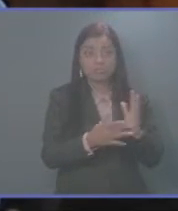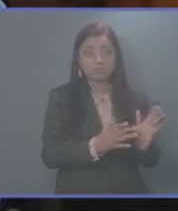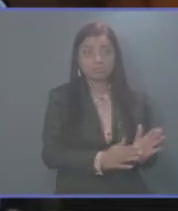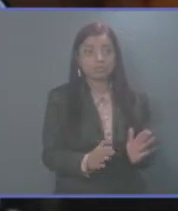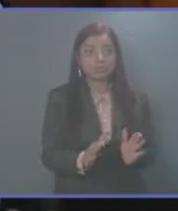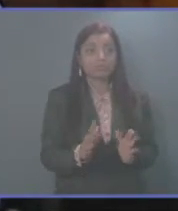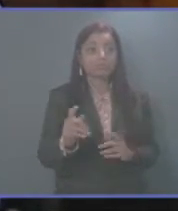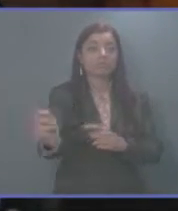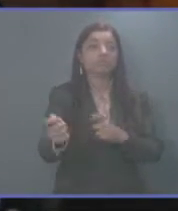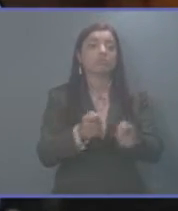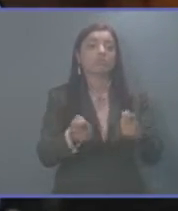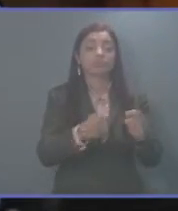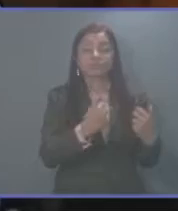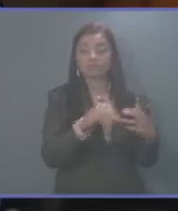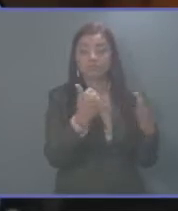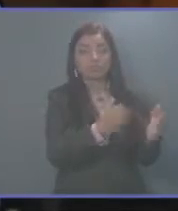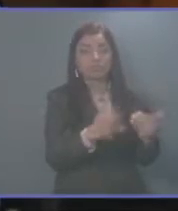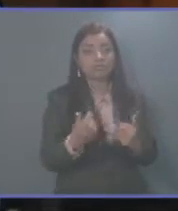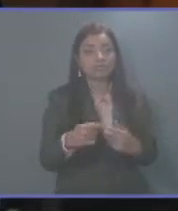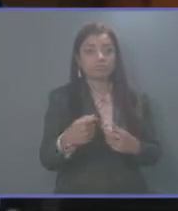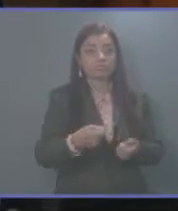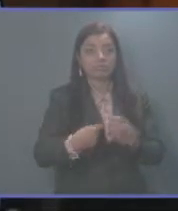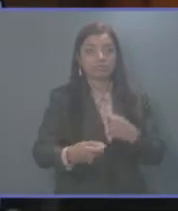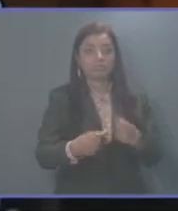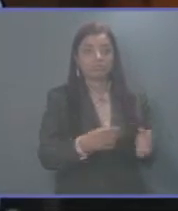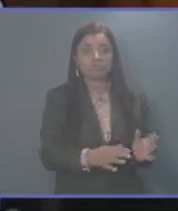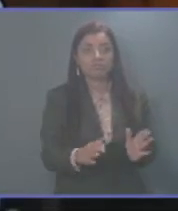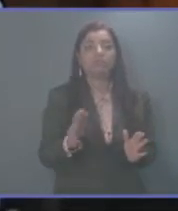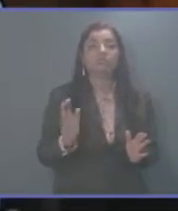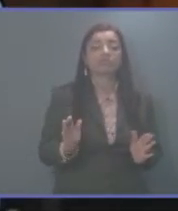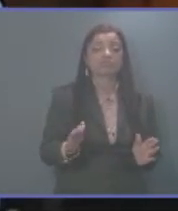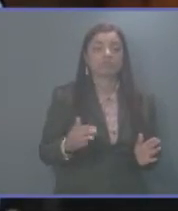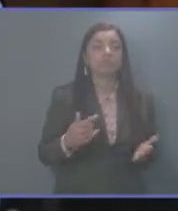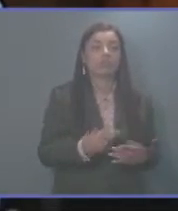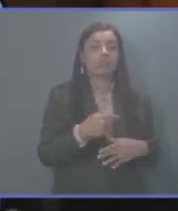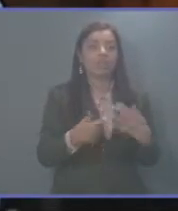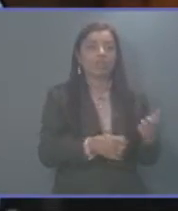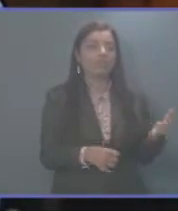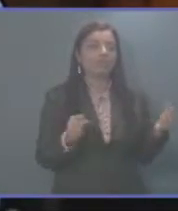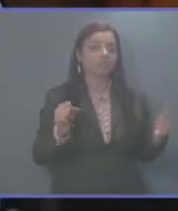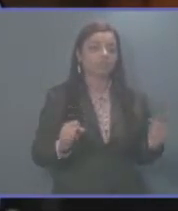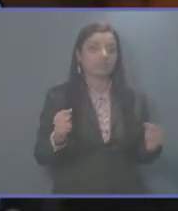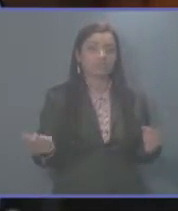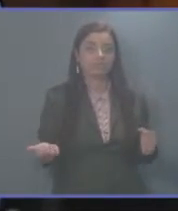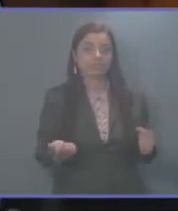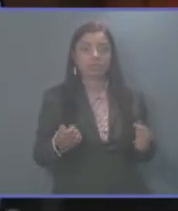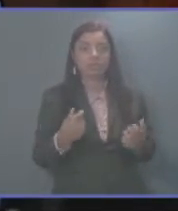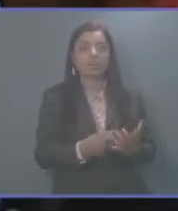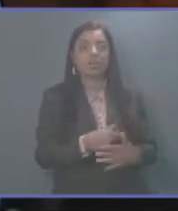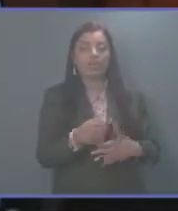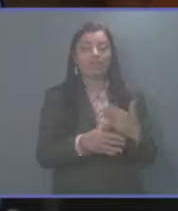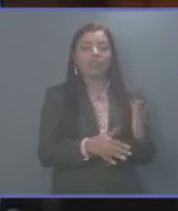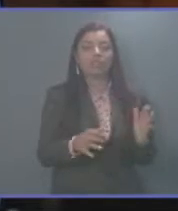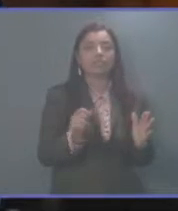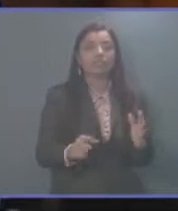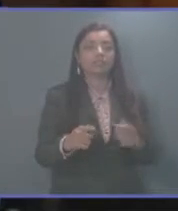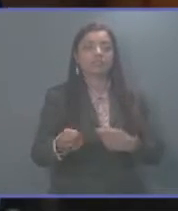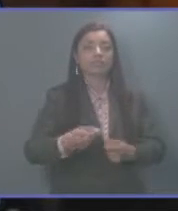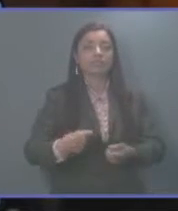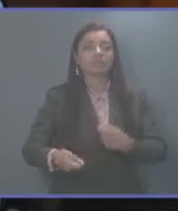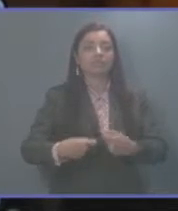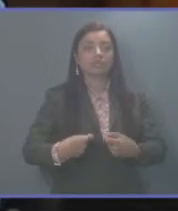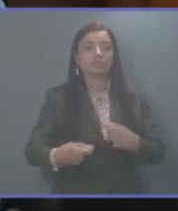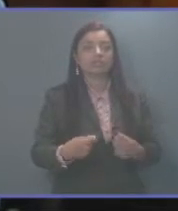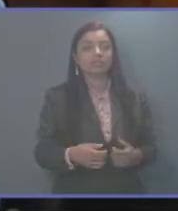y Control de Productos Pirotécnicos y Sustancias relativas a la pirotecnia y a los